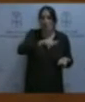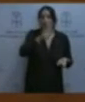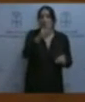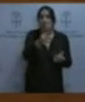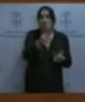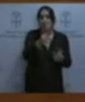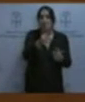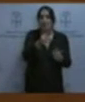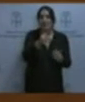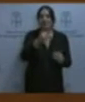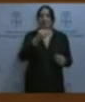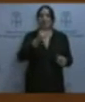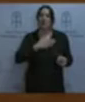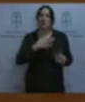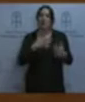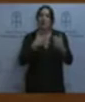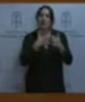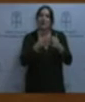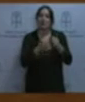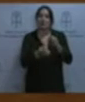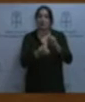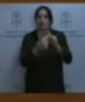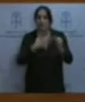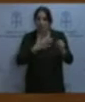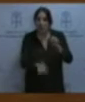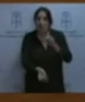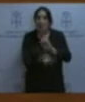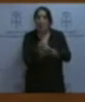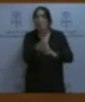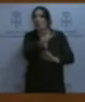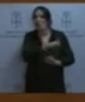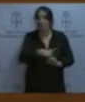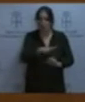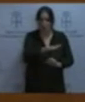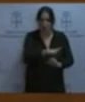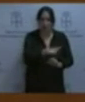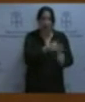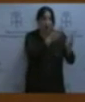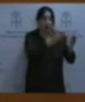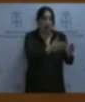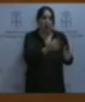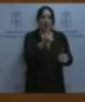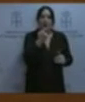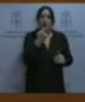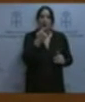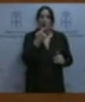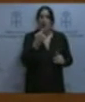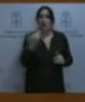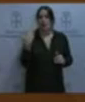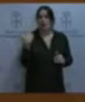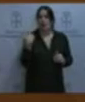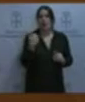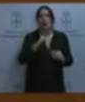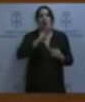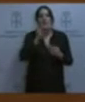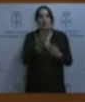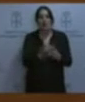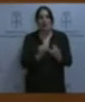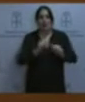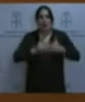el bien patrimonial. Es un buen ejemplo, usted ha aludido, por ejemplo, de que ha dicho que se ha iniciado el expediente para incluir la fábrica de